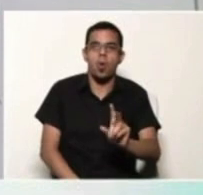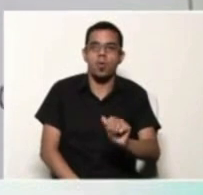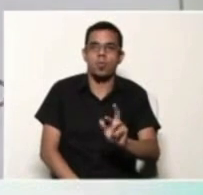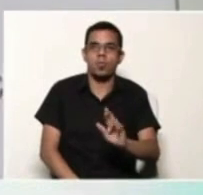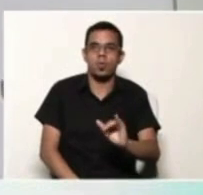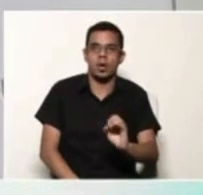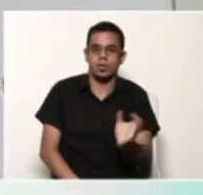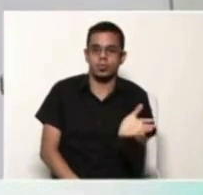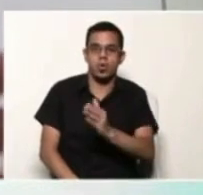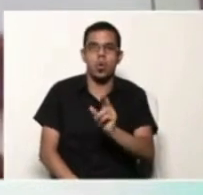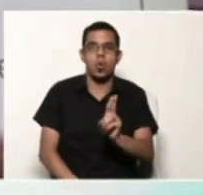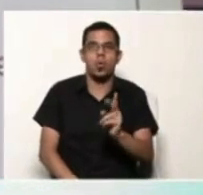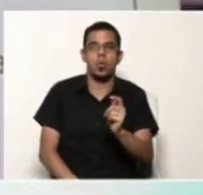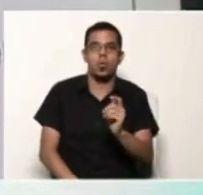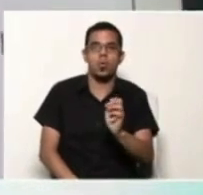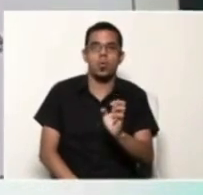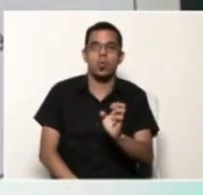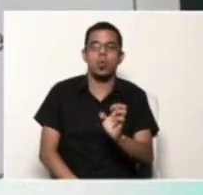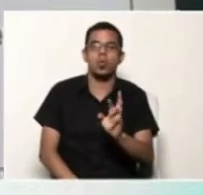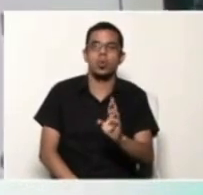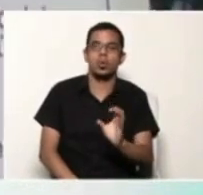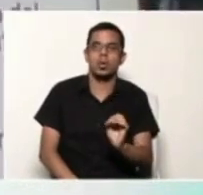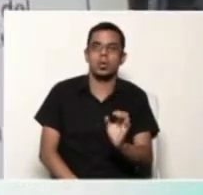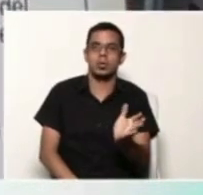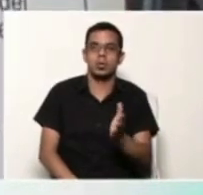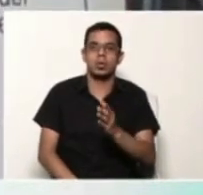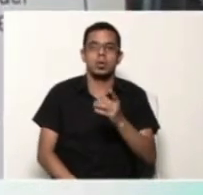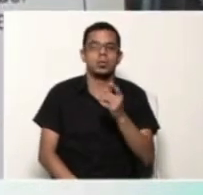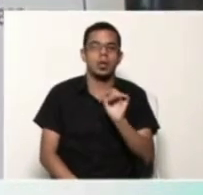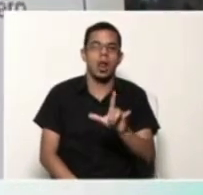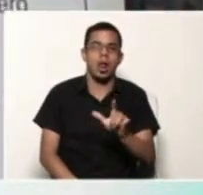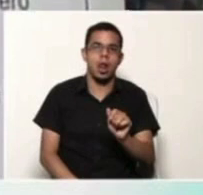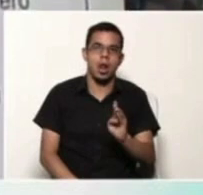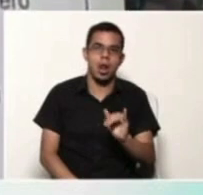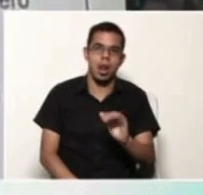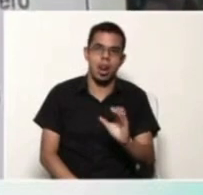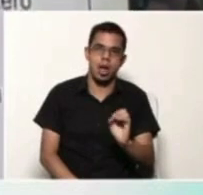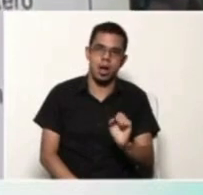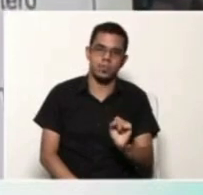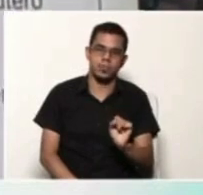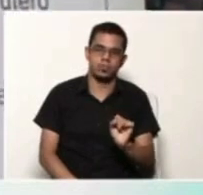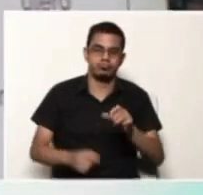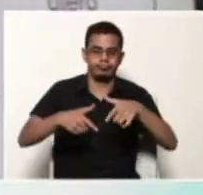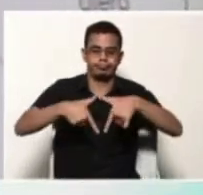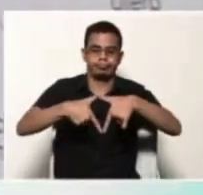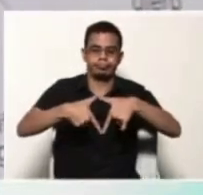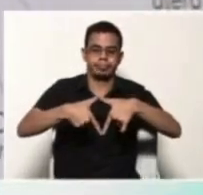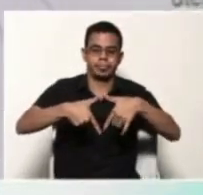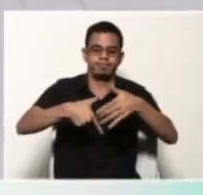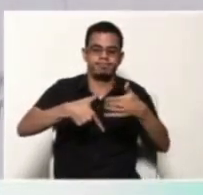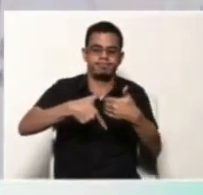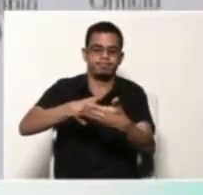útero, el cuello del útero, labios mayores, labios menores. ¿Sí? El aparato